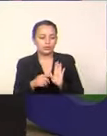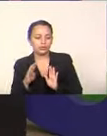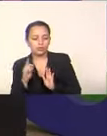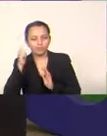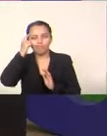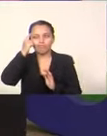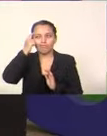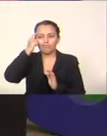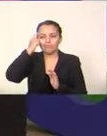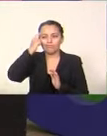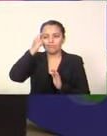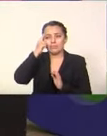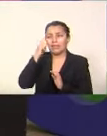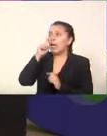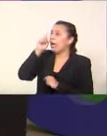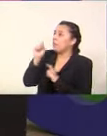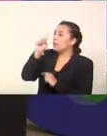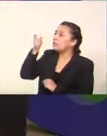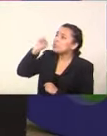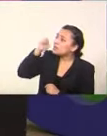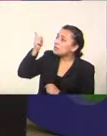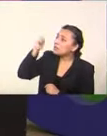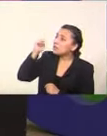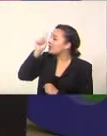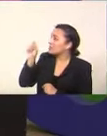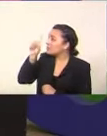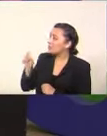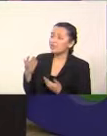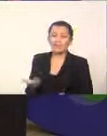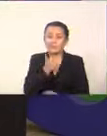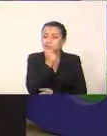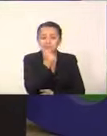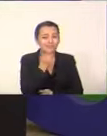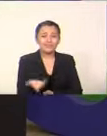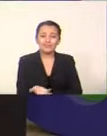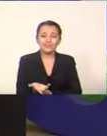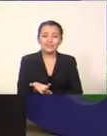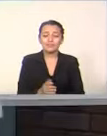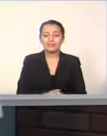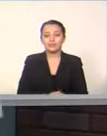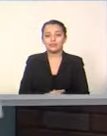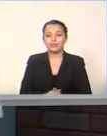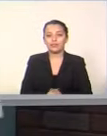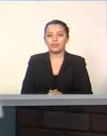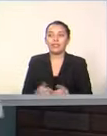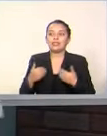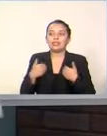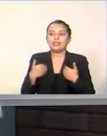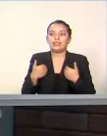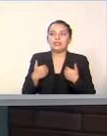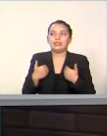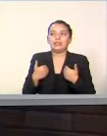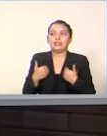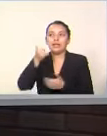qué no le llamamos mejor a la profe en este momento porque tengo dudas, ¿no? Podríamos llamarle, pero con todas las tareas que le hemos entregado